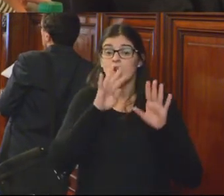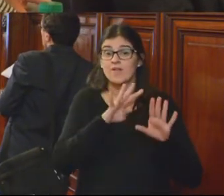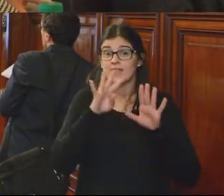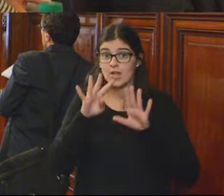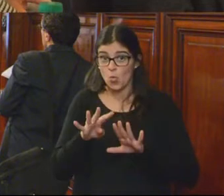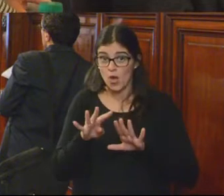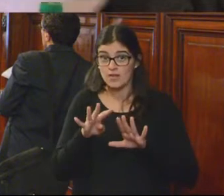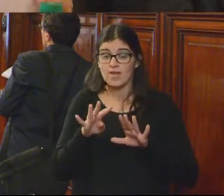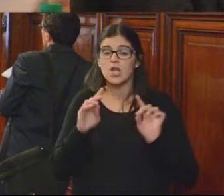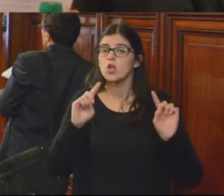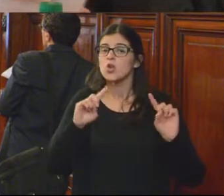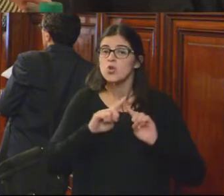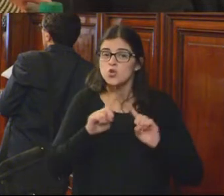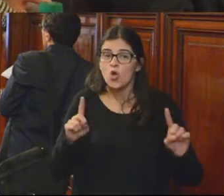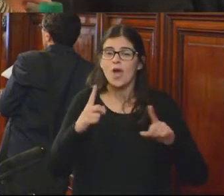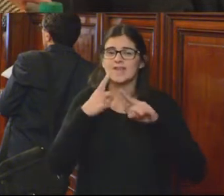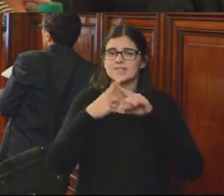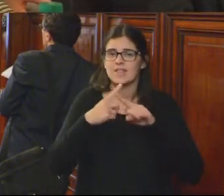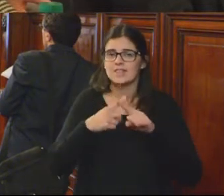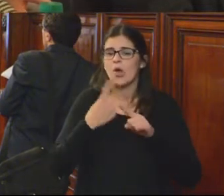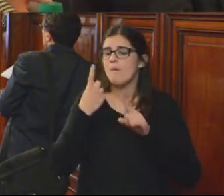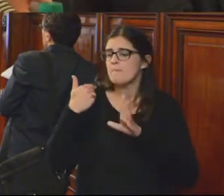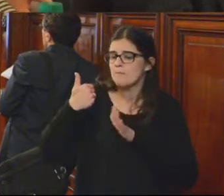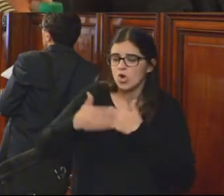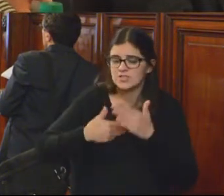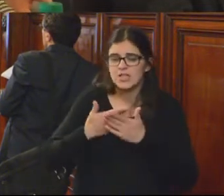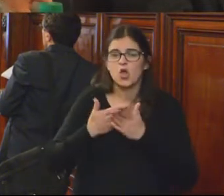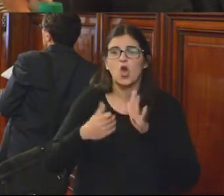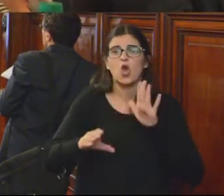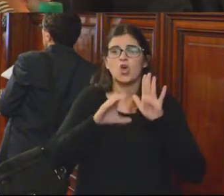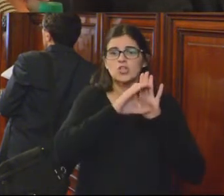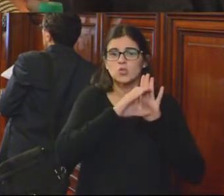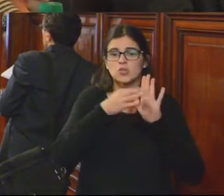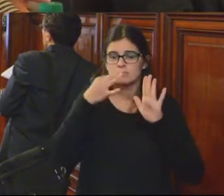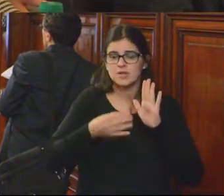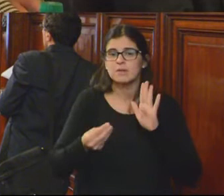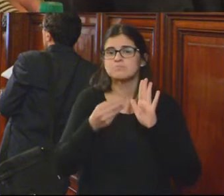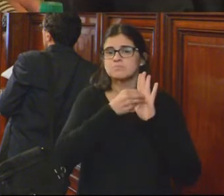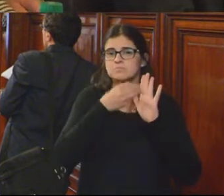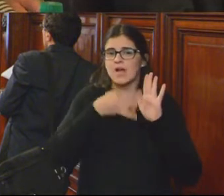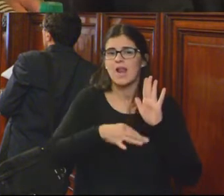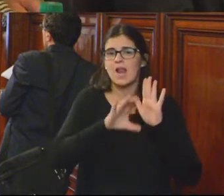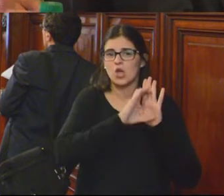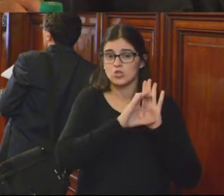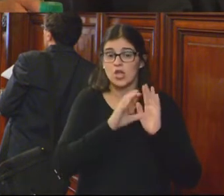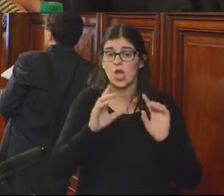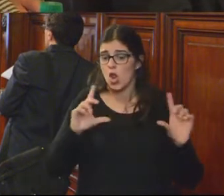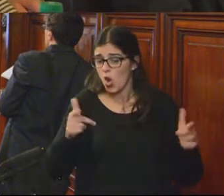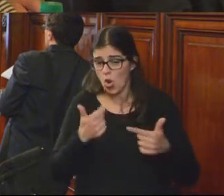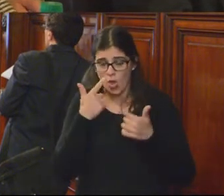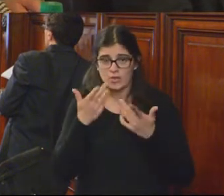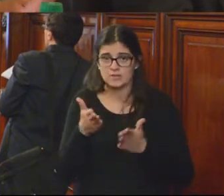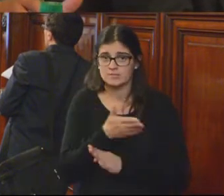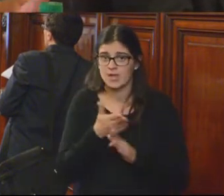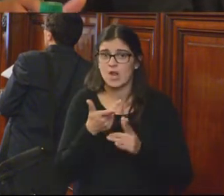99 no existía un proceso constituyente establecido constitucionalmente. No estaba establecido.